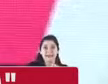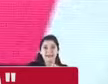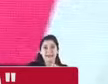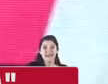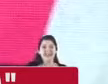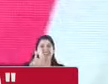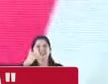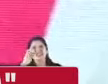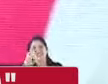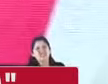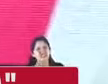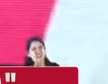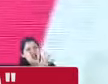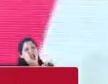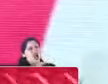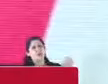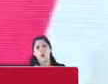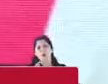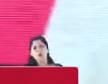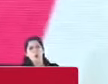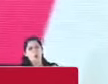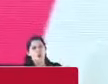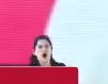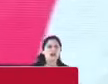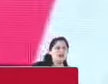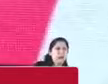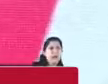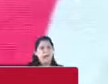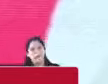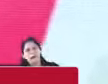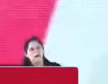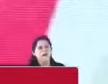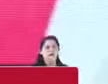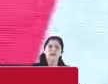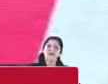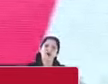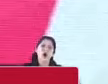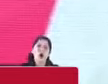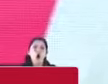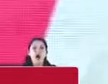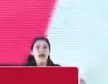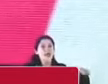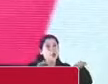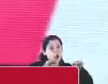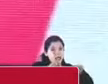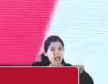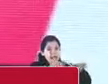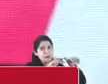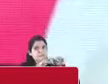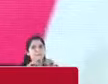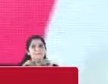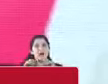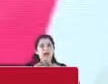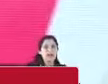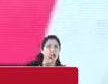sin agravios sin insultos en igualdad y paridad de condiciones para todos y